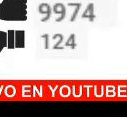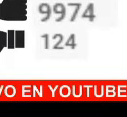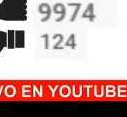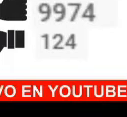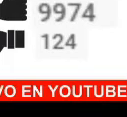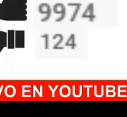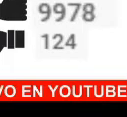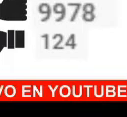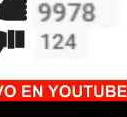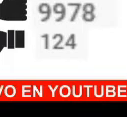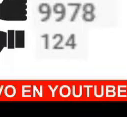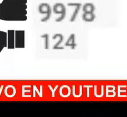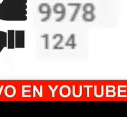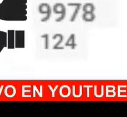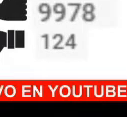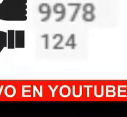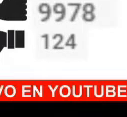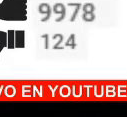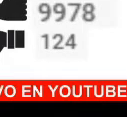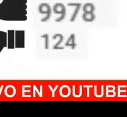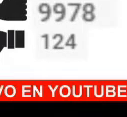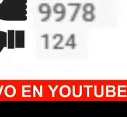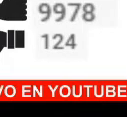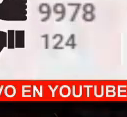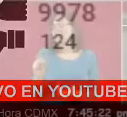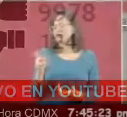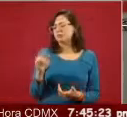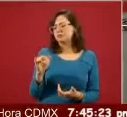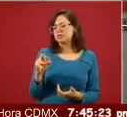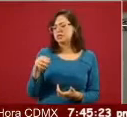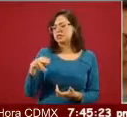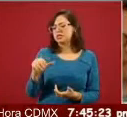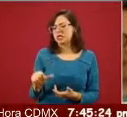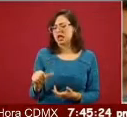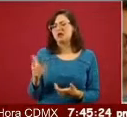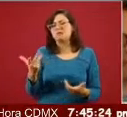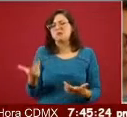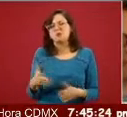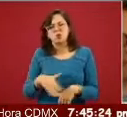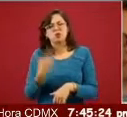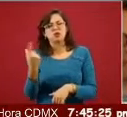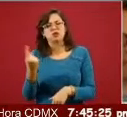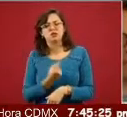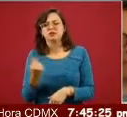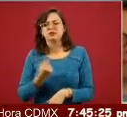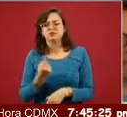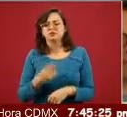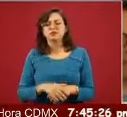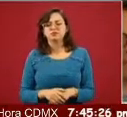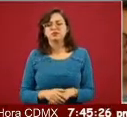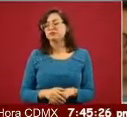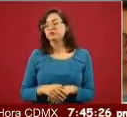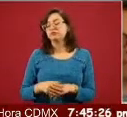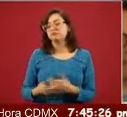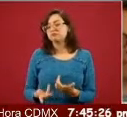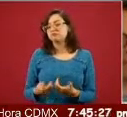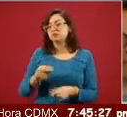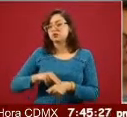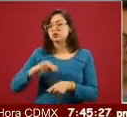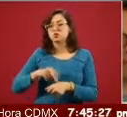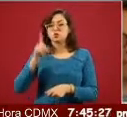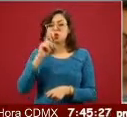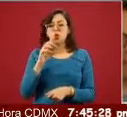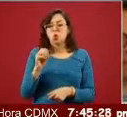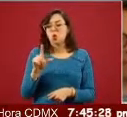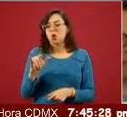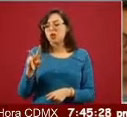acetil salicílico. Acetila. ¿Cómo no? Y la tercera, si nos puede hablar un poco del por qué le comentó la doctora Oliva o en alguna otra instancia,